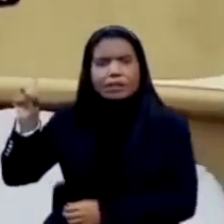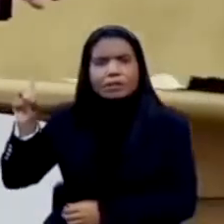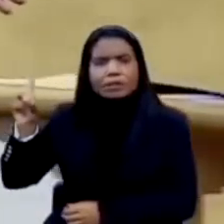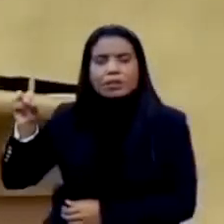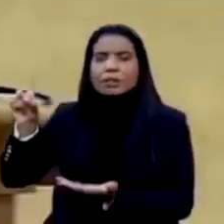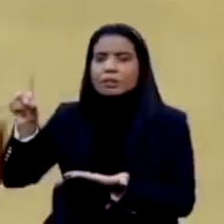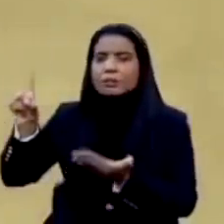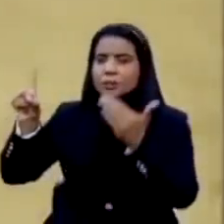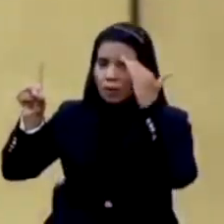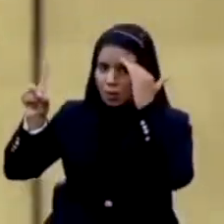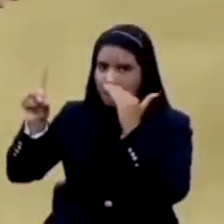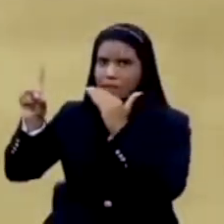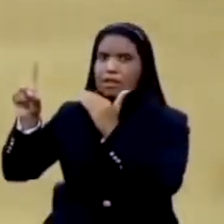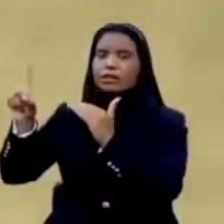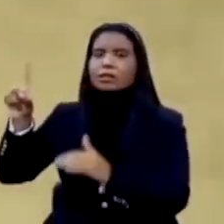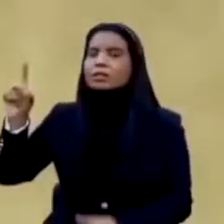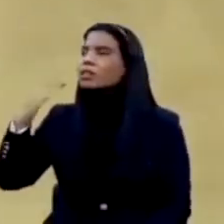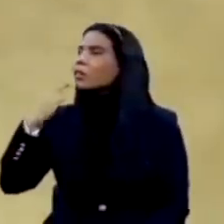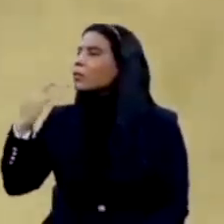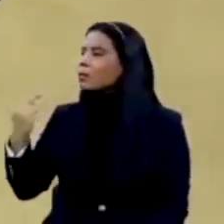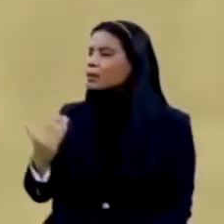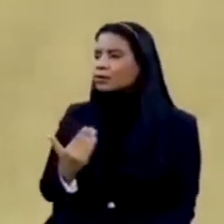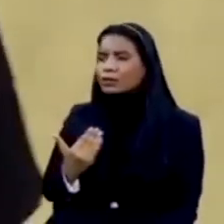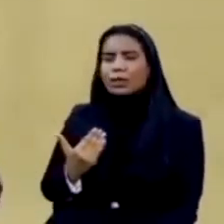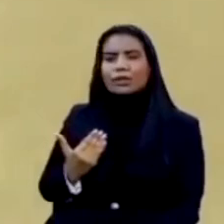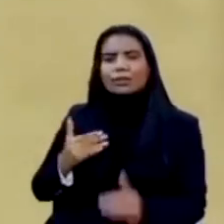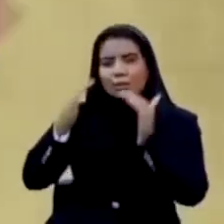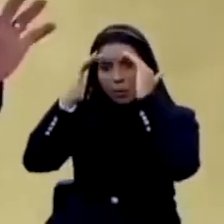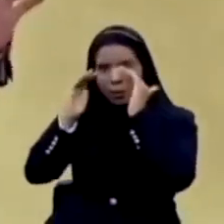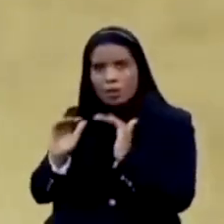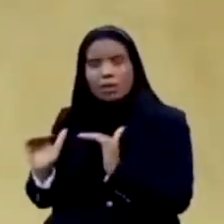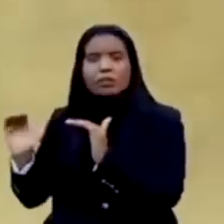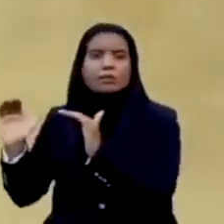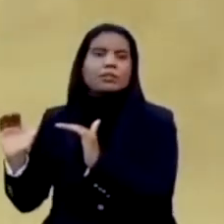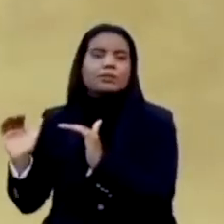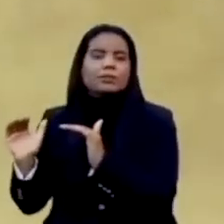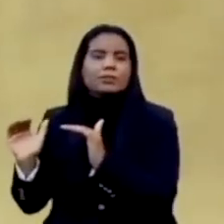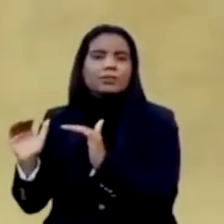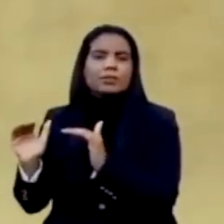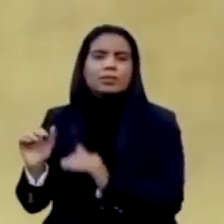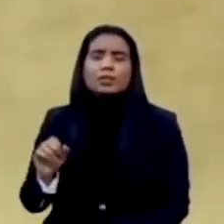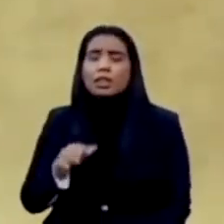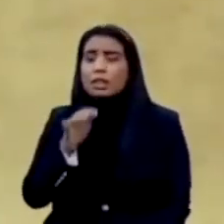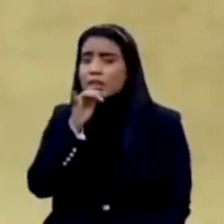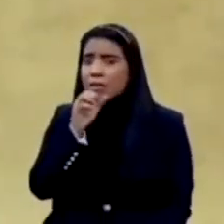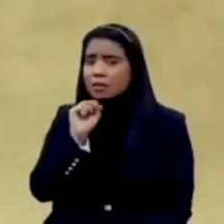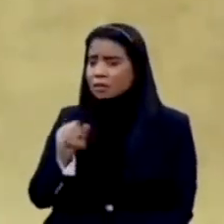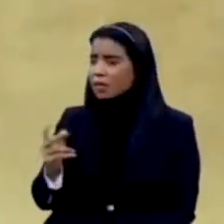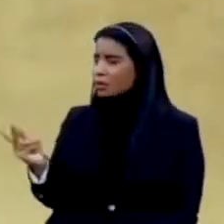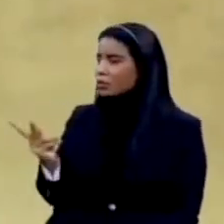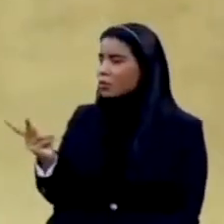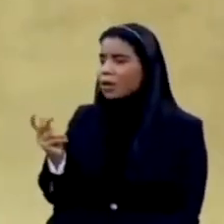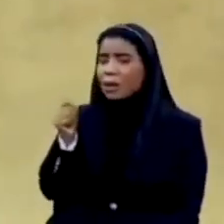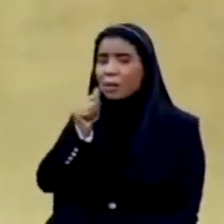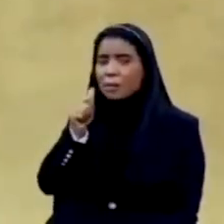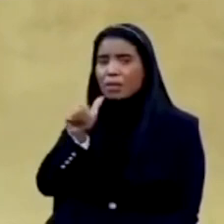manda usted da lo que la fe pide usted se torna diferente nadie si ella no se hubiera tornado diferente